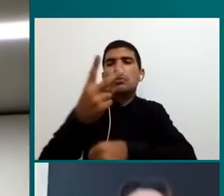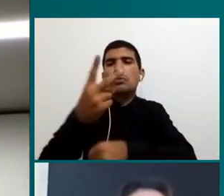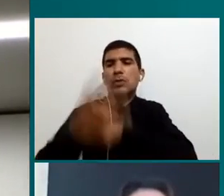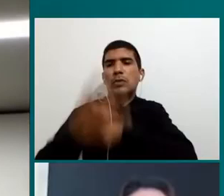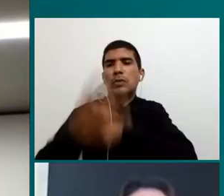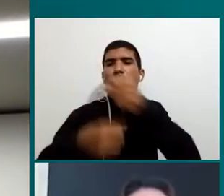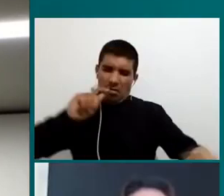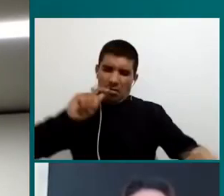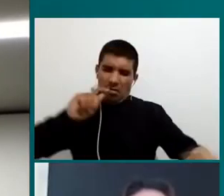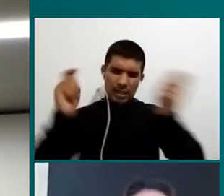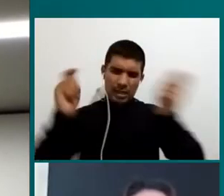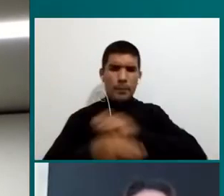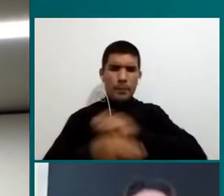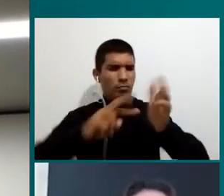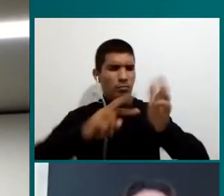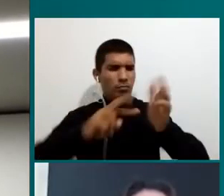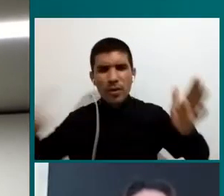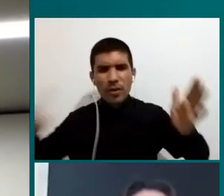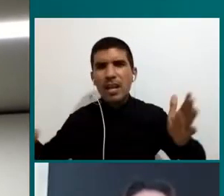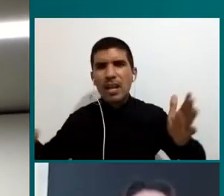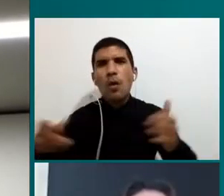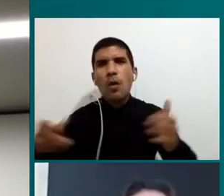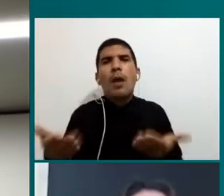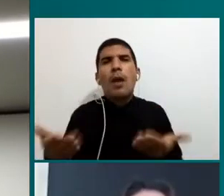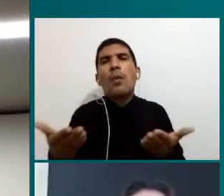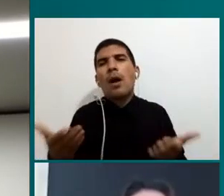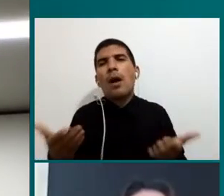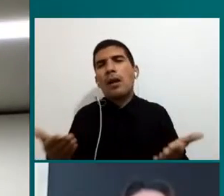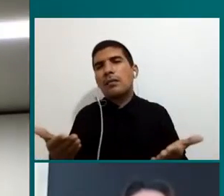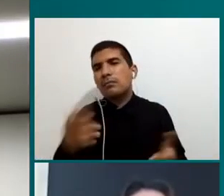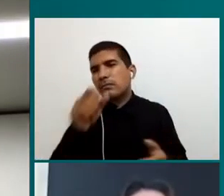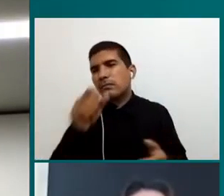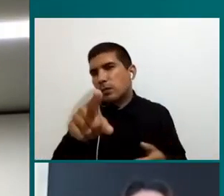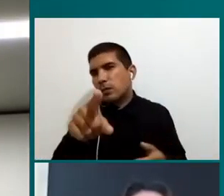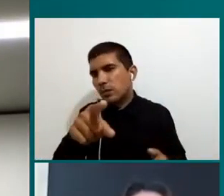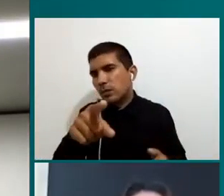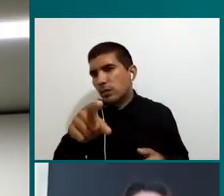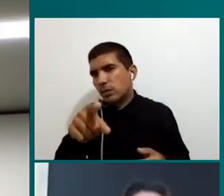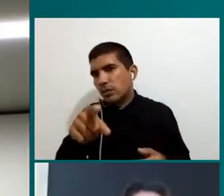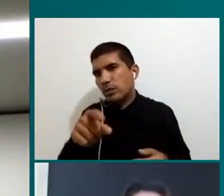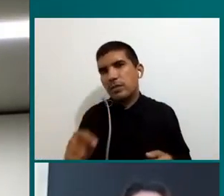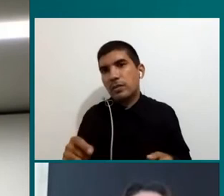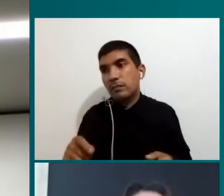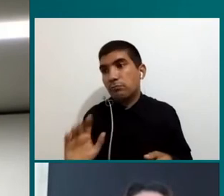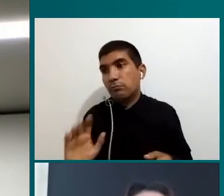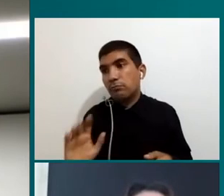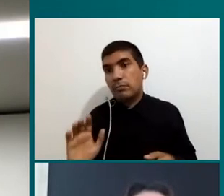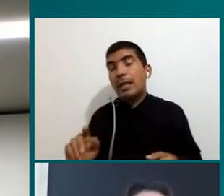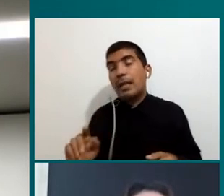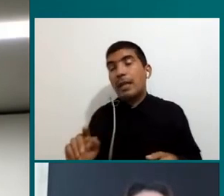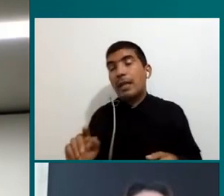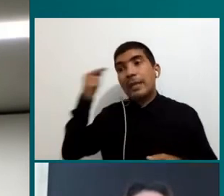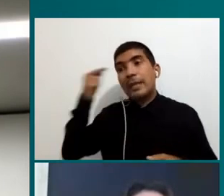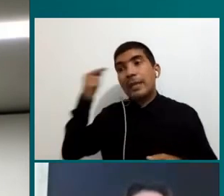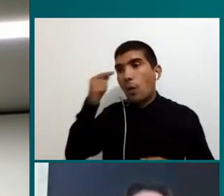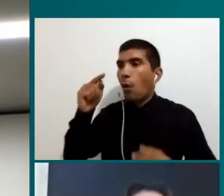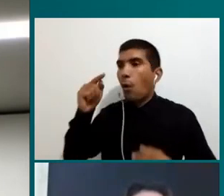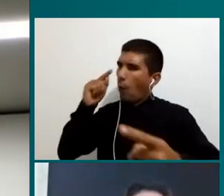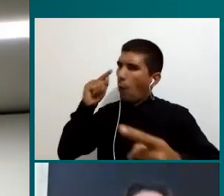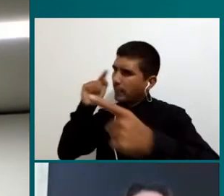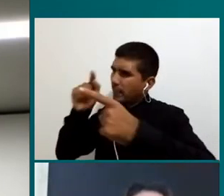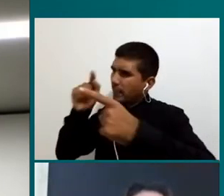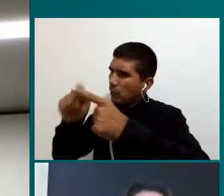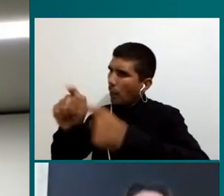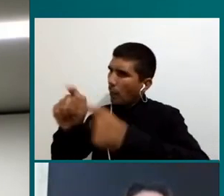Yo creo que es la centricidad en el cliente. Vamos a pasar de proveerles unos servicios públicos de alta